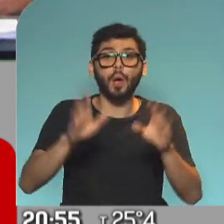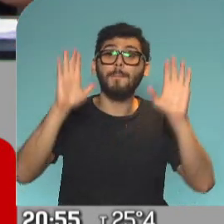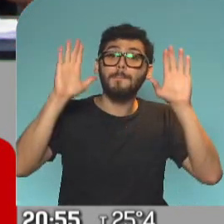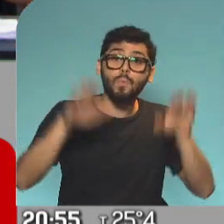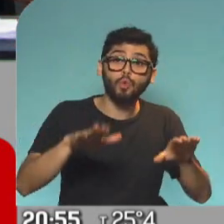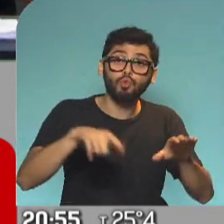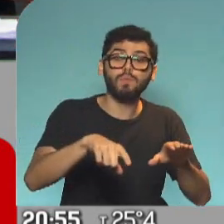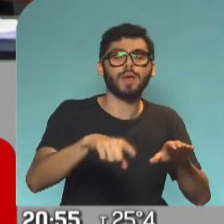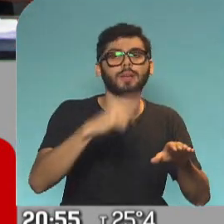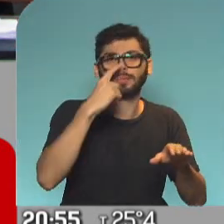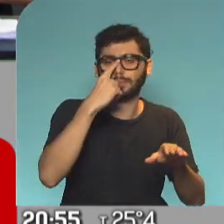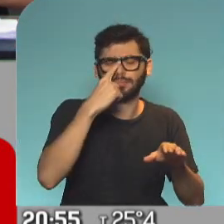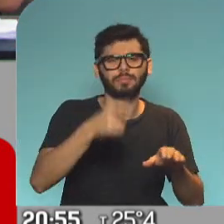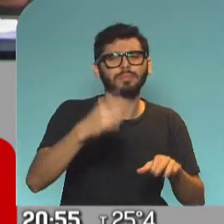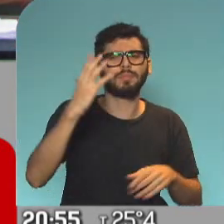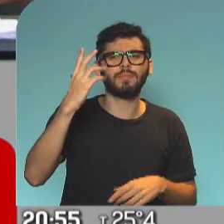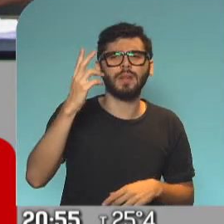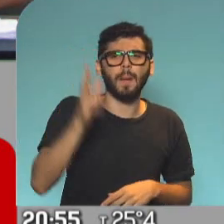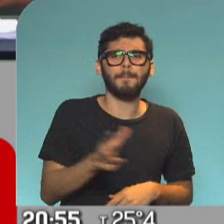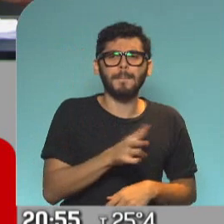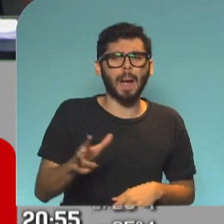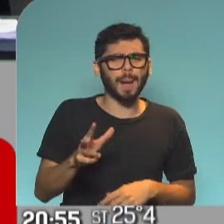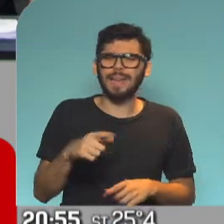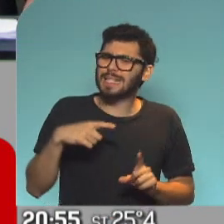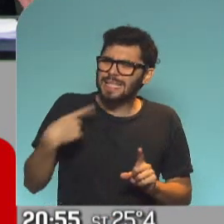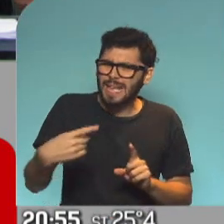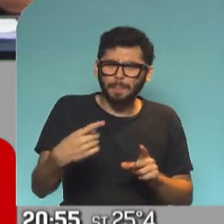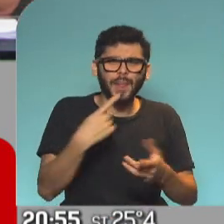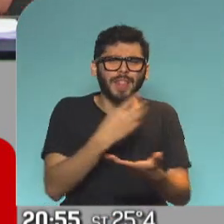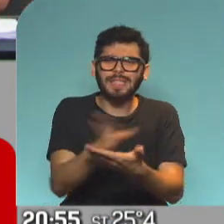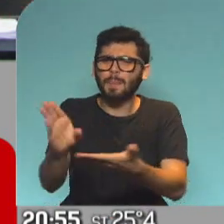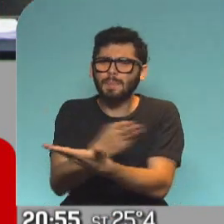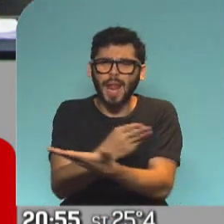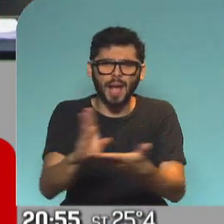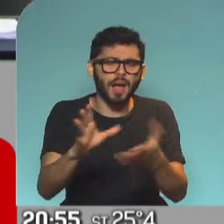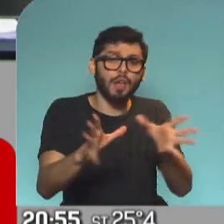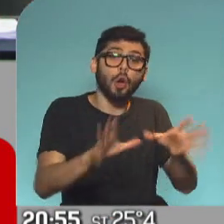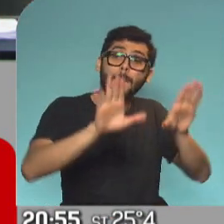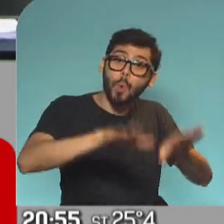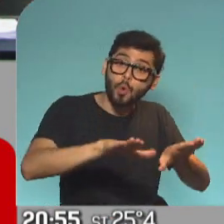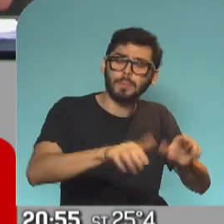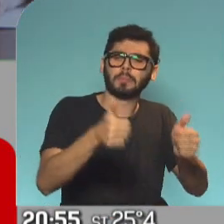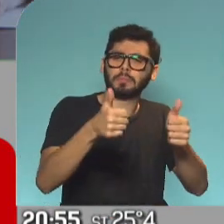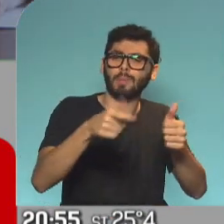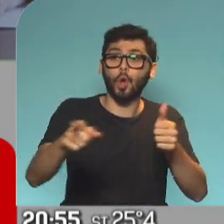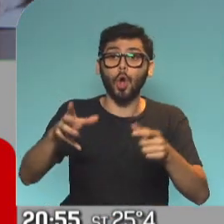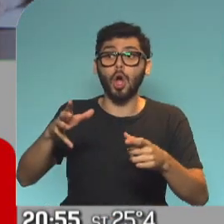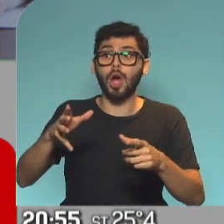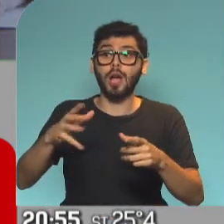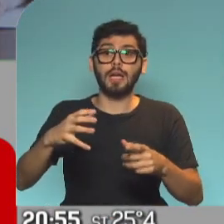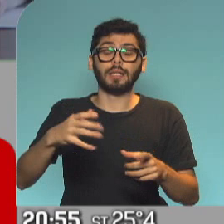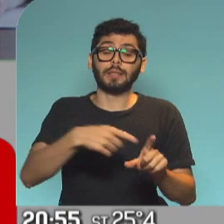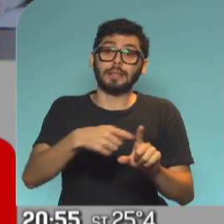ahí, lo que hace el Papa Francisco es siempre diferenciar el tema de los musulmanes con el extremismo religioso, que es otra cosa.